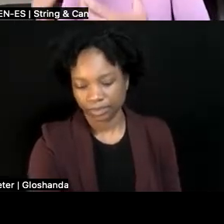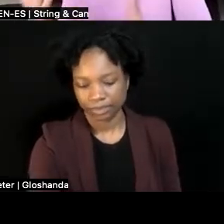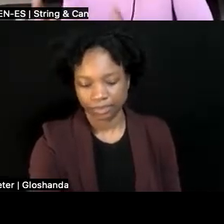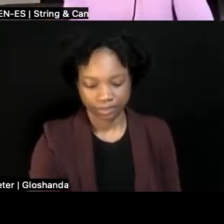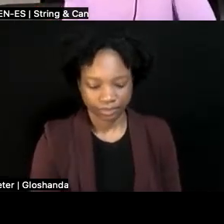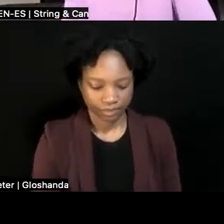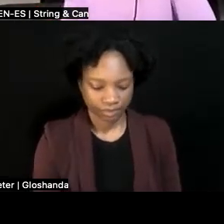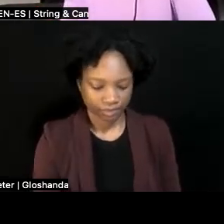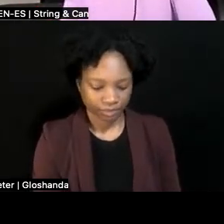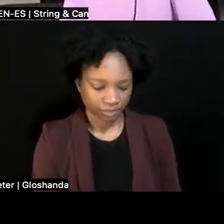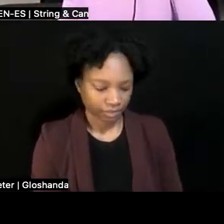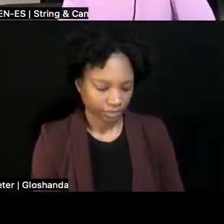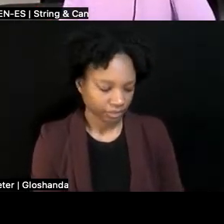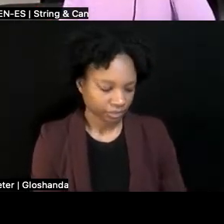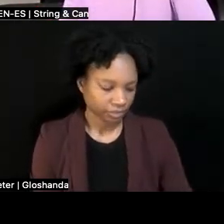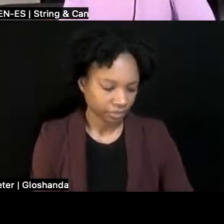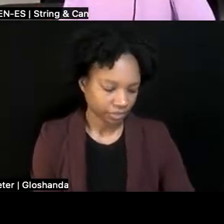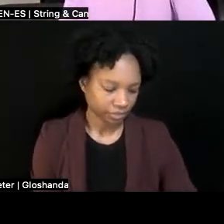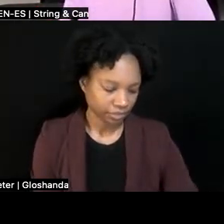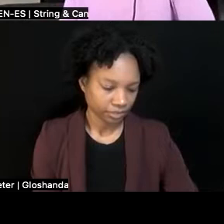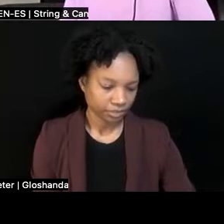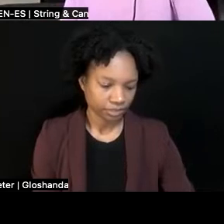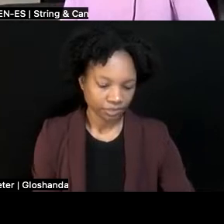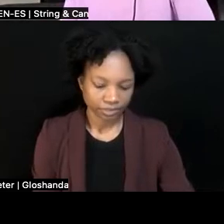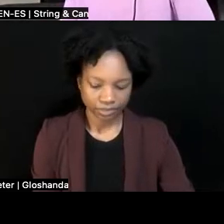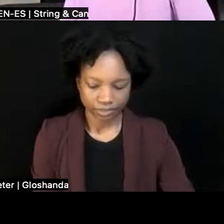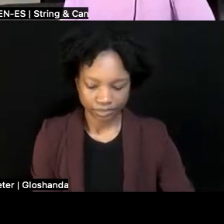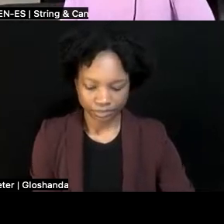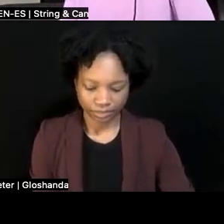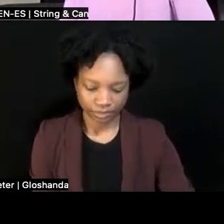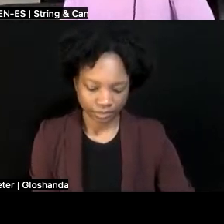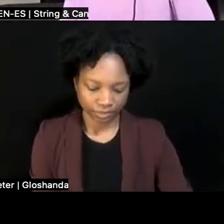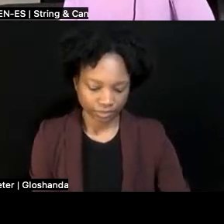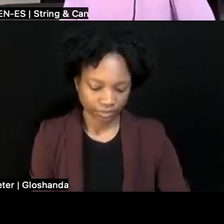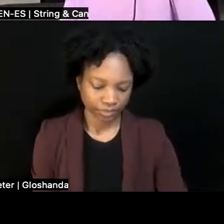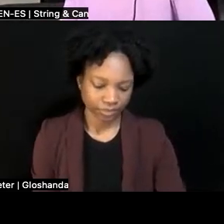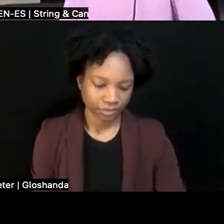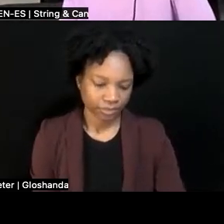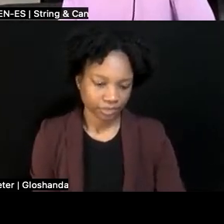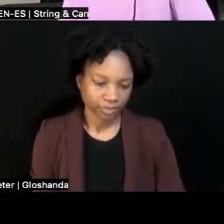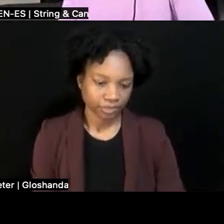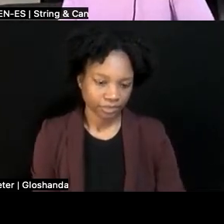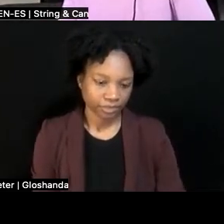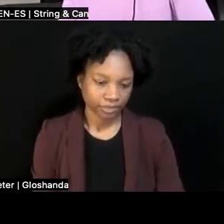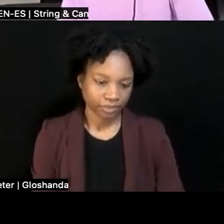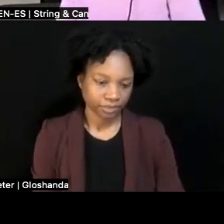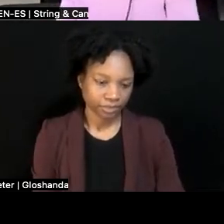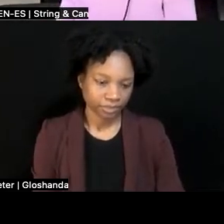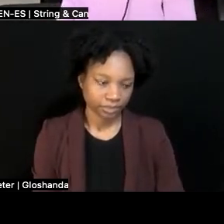de levantar a las mujeres, y el empeño que has puesto con los proyectos